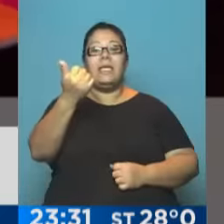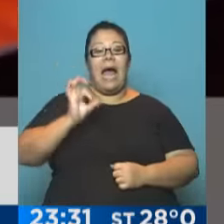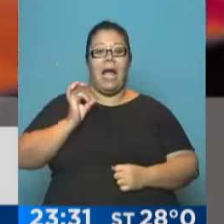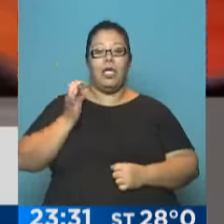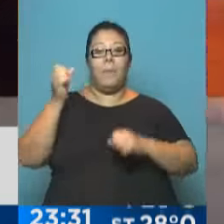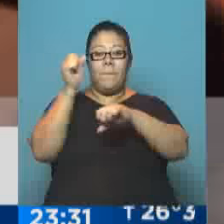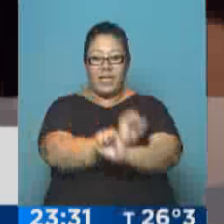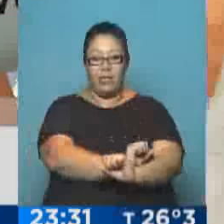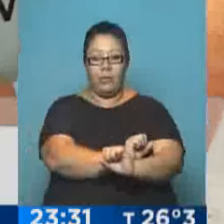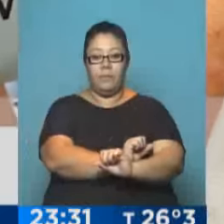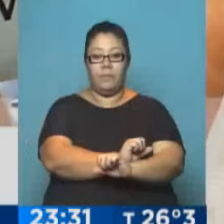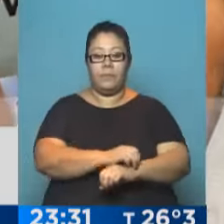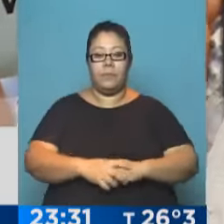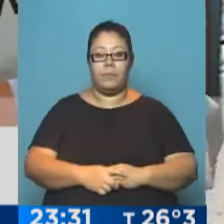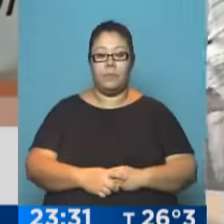prisión.